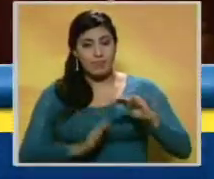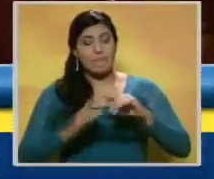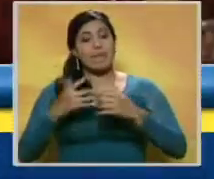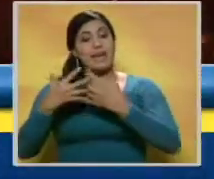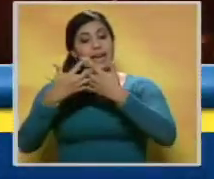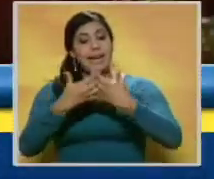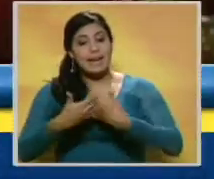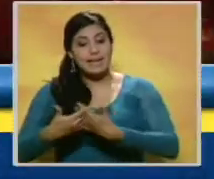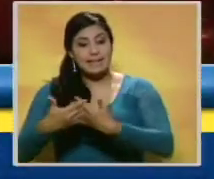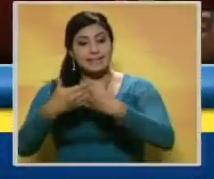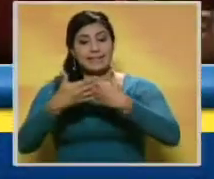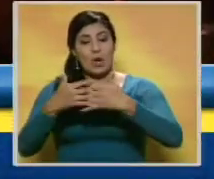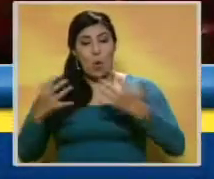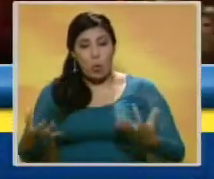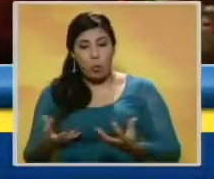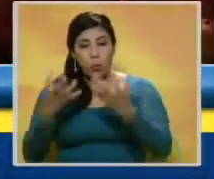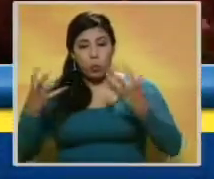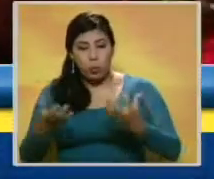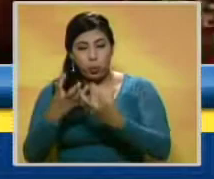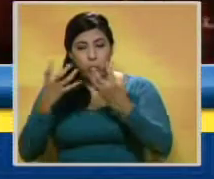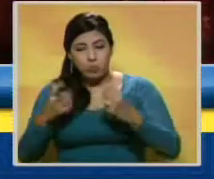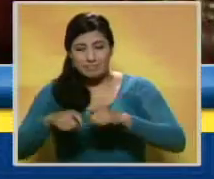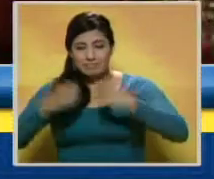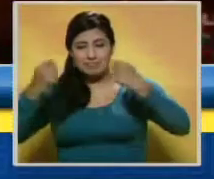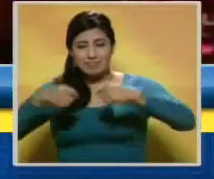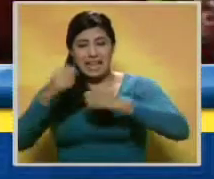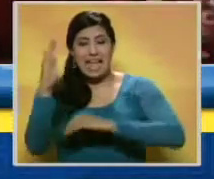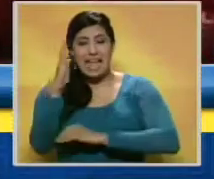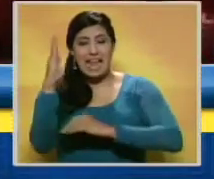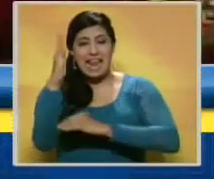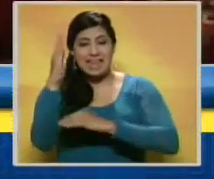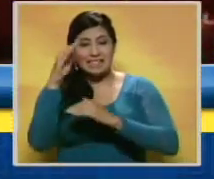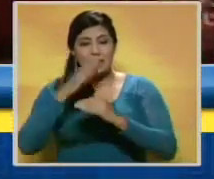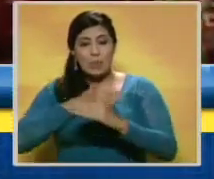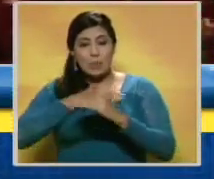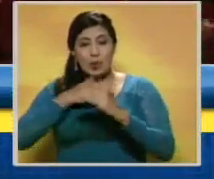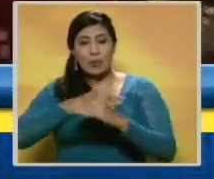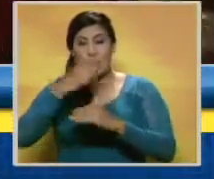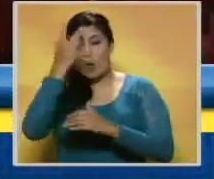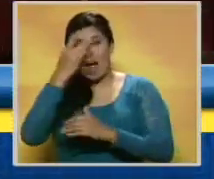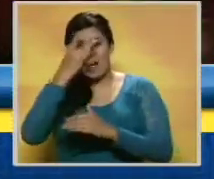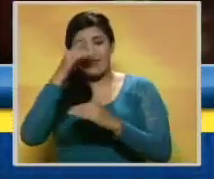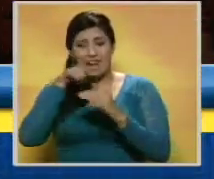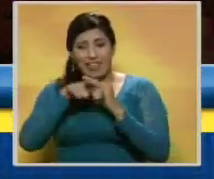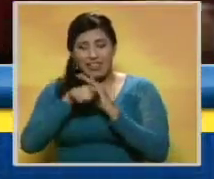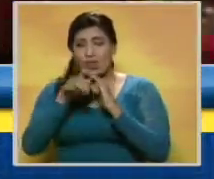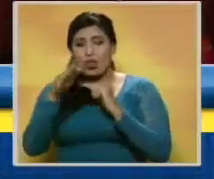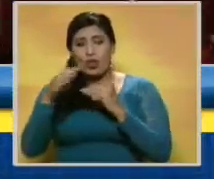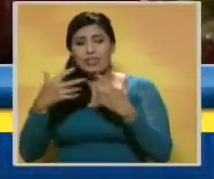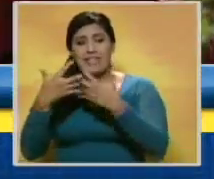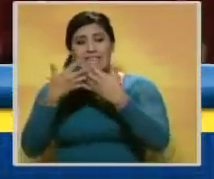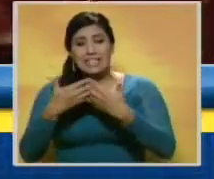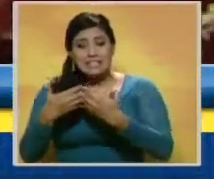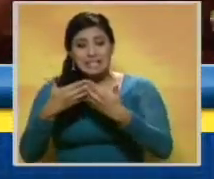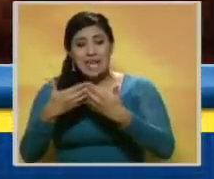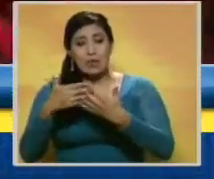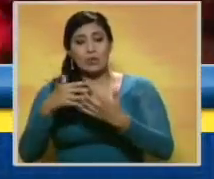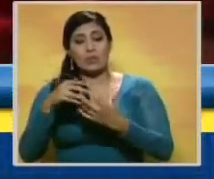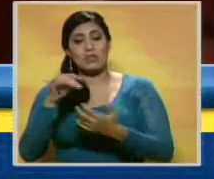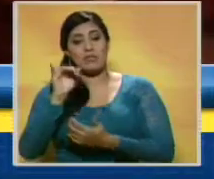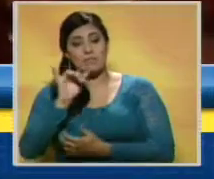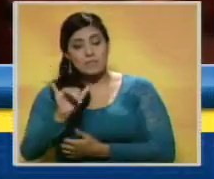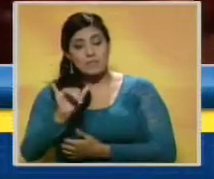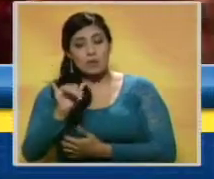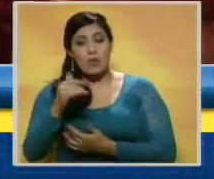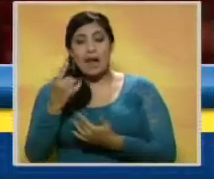En Estados Unidos, un incendio provocó fuertes daños a una iglesia episcopal metodista africana en Greenville, Carolina del Sur.